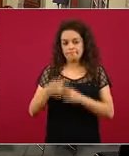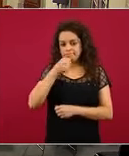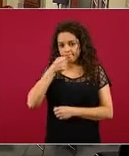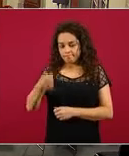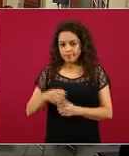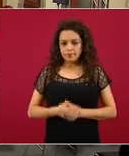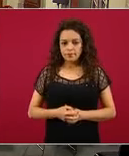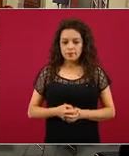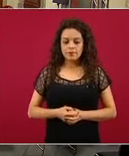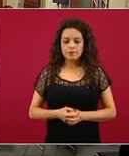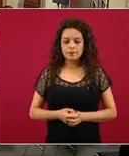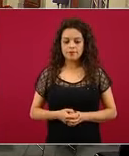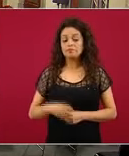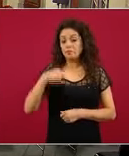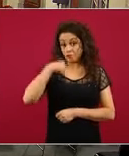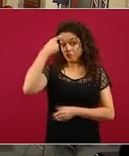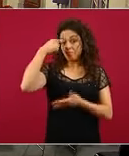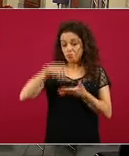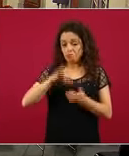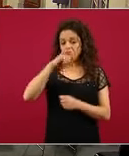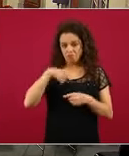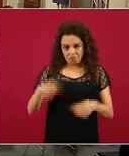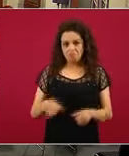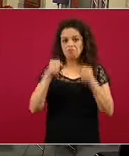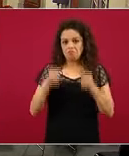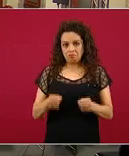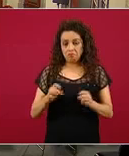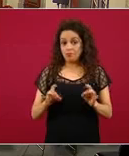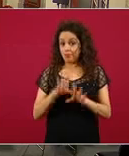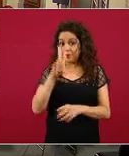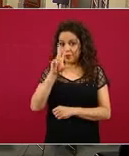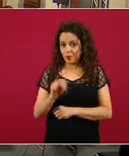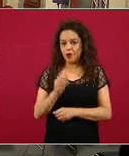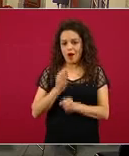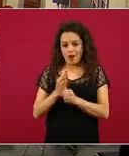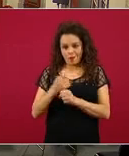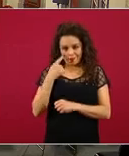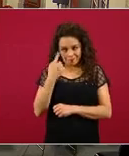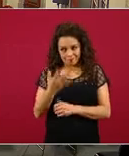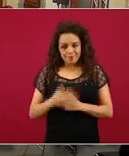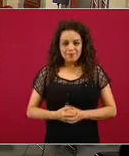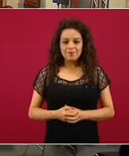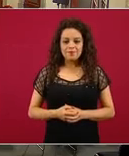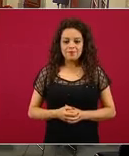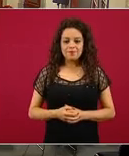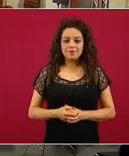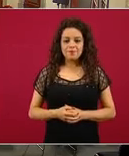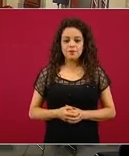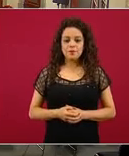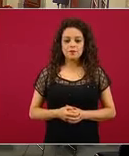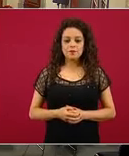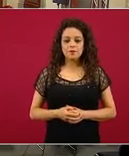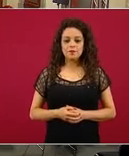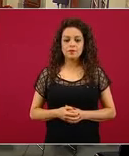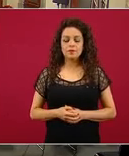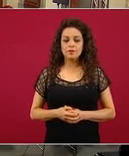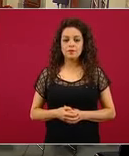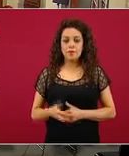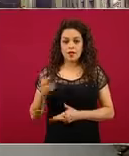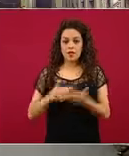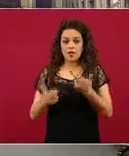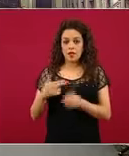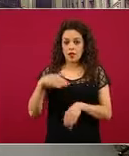Estoy seguro que sí, y si no, ahorita lo vemos. Gracias. Déjeme retornar a su pregunta